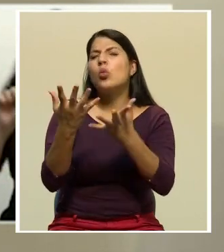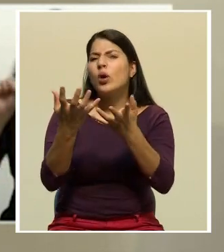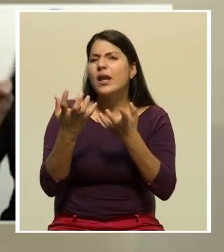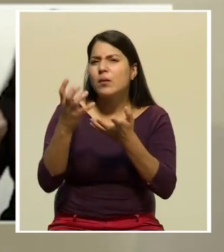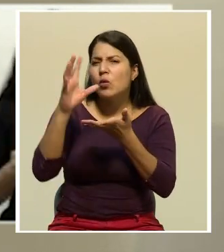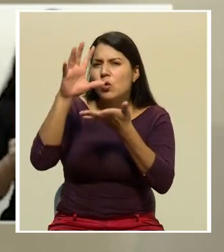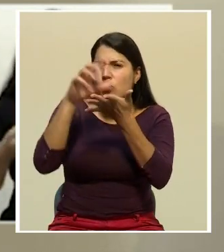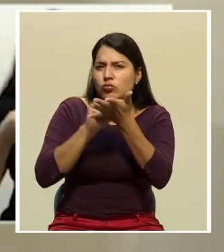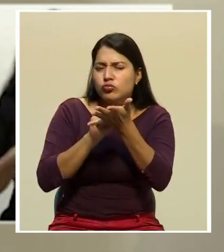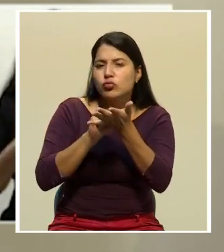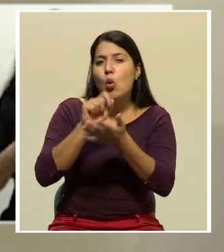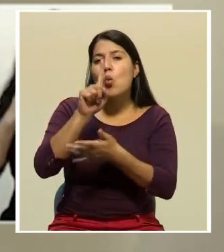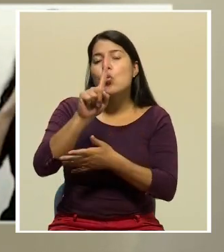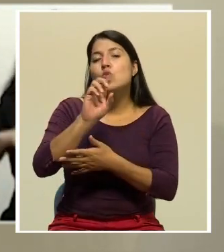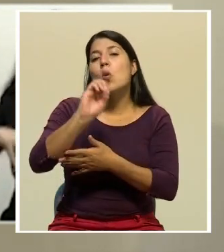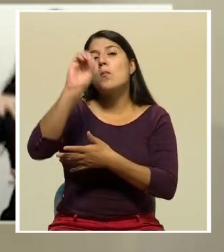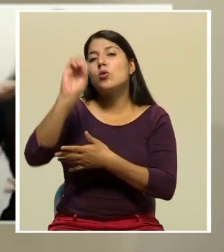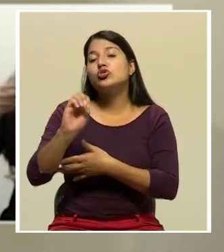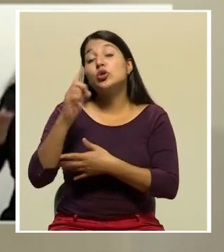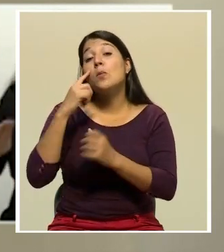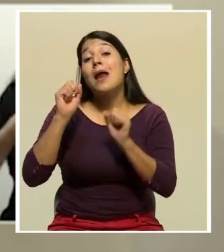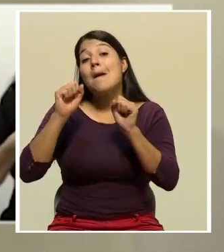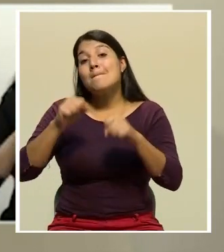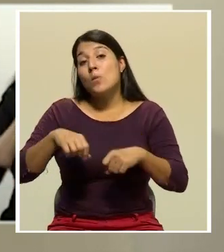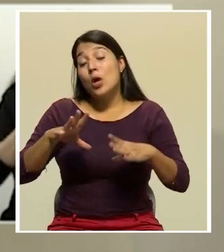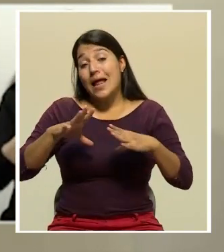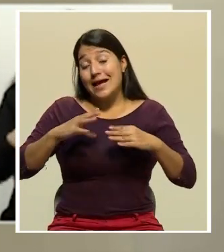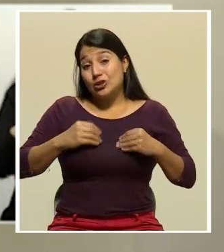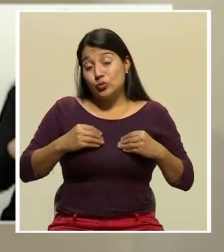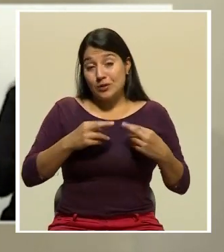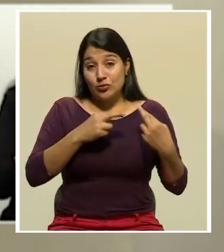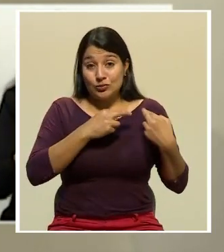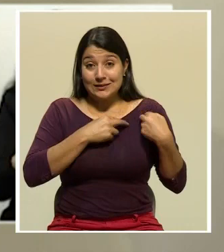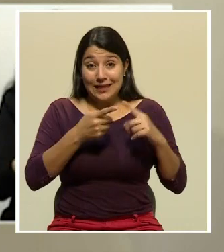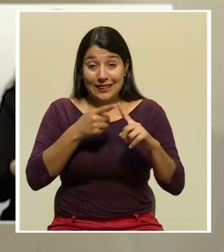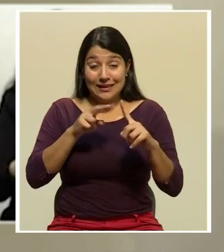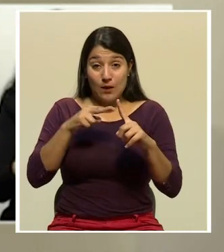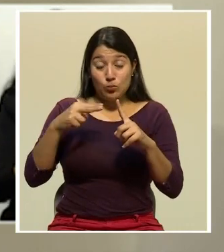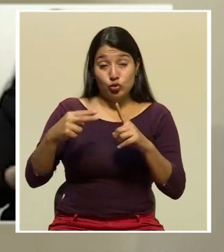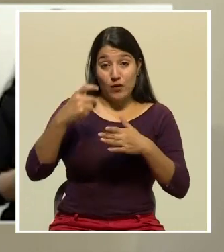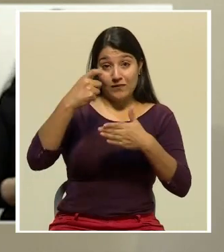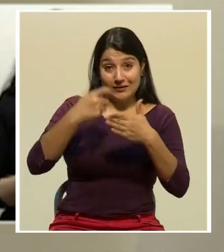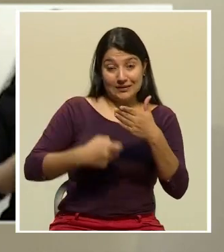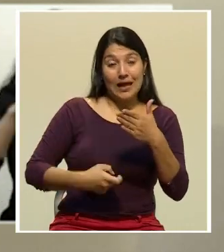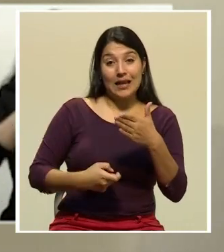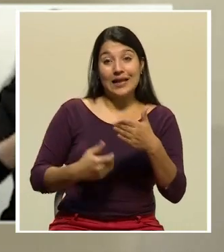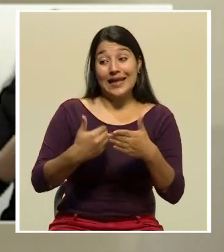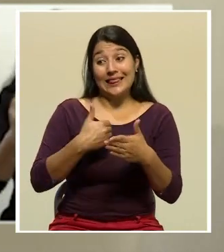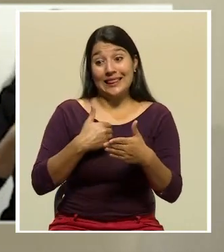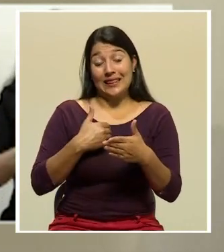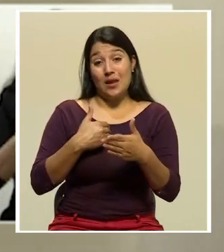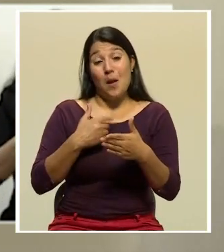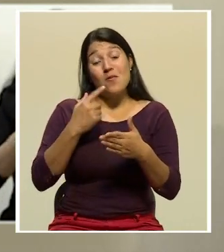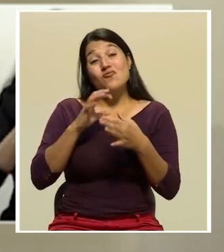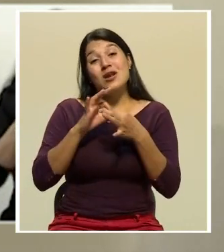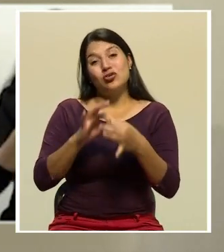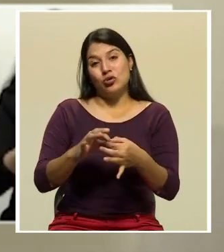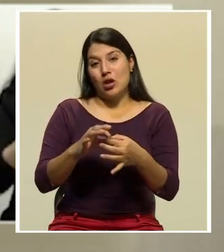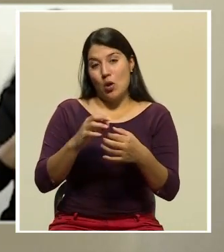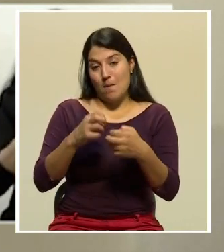para poder asumir la responsabilidad en materia fiscal que conlleva la crisis en esta